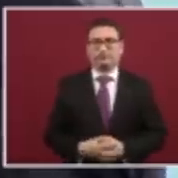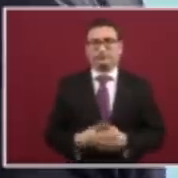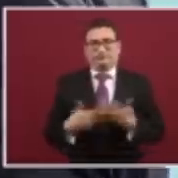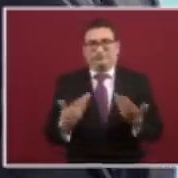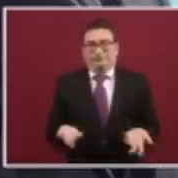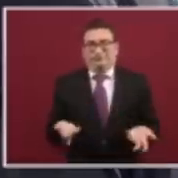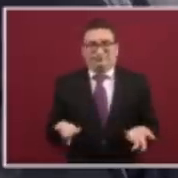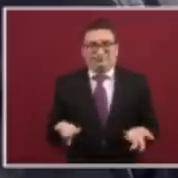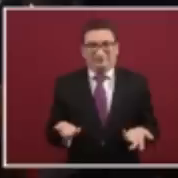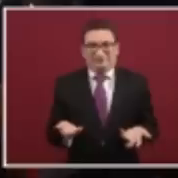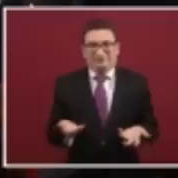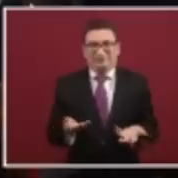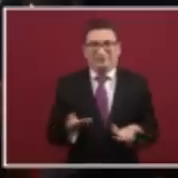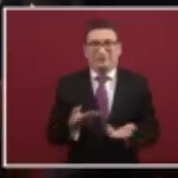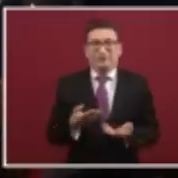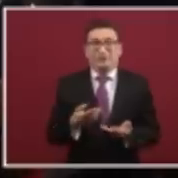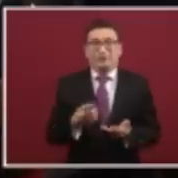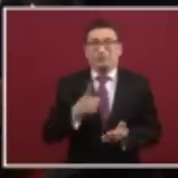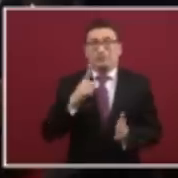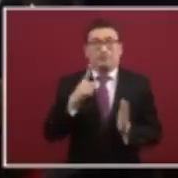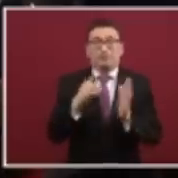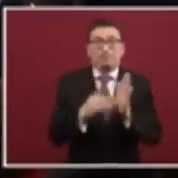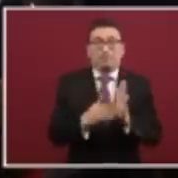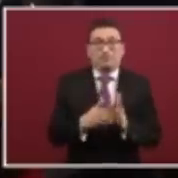Entonces, se ahorraba en 1.000,